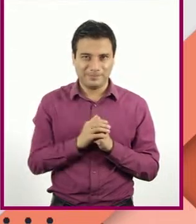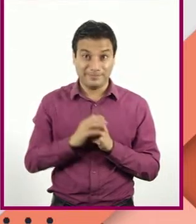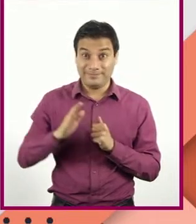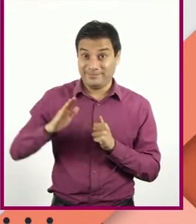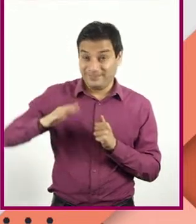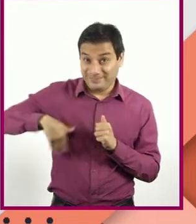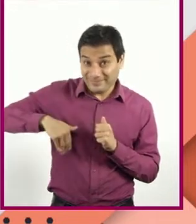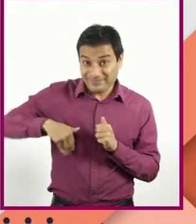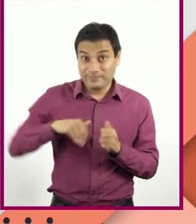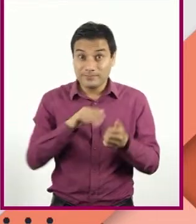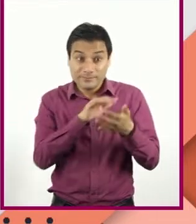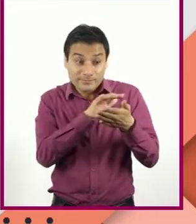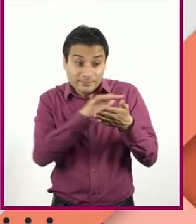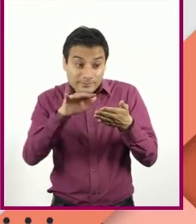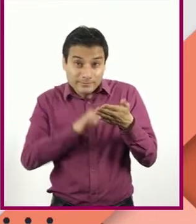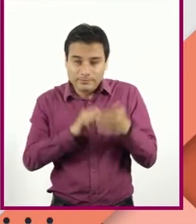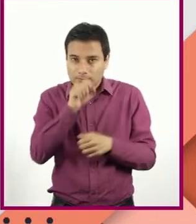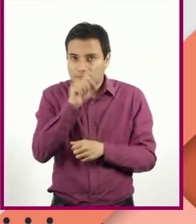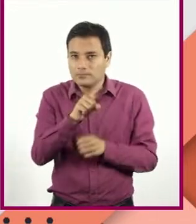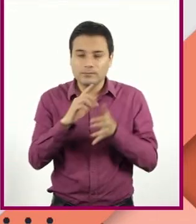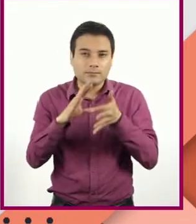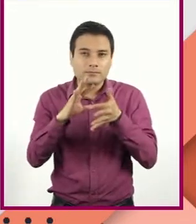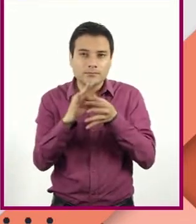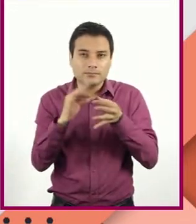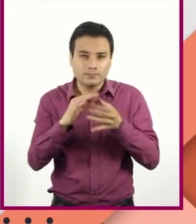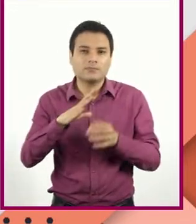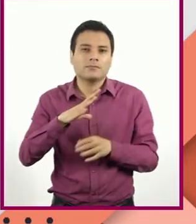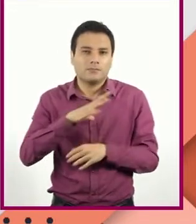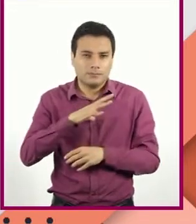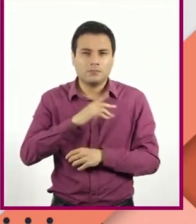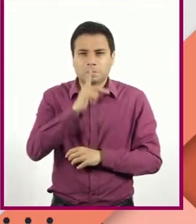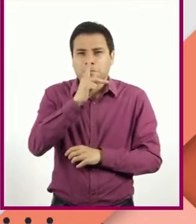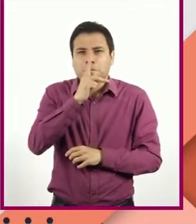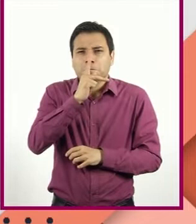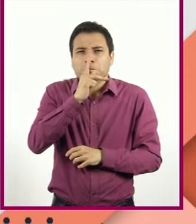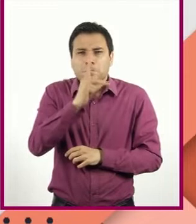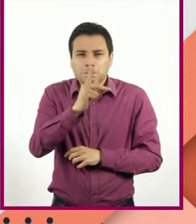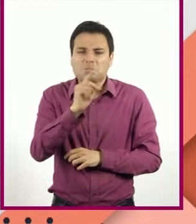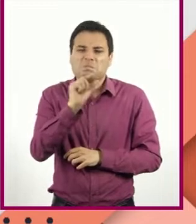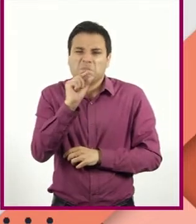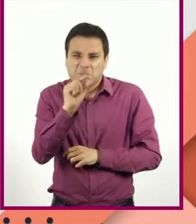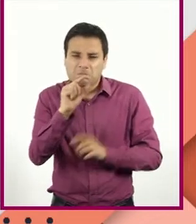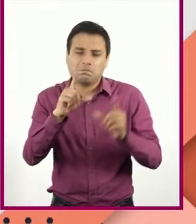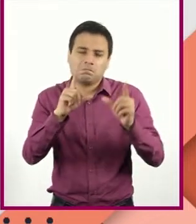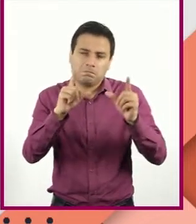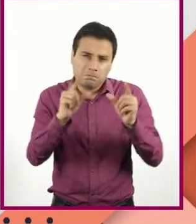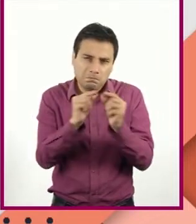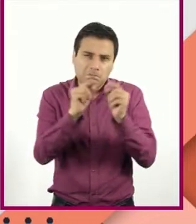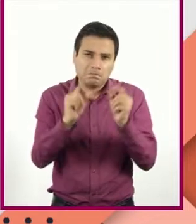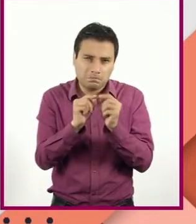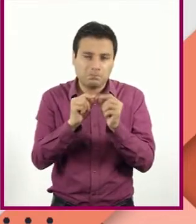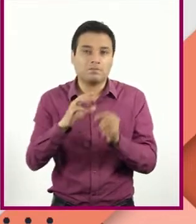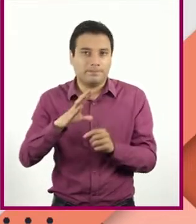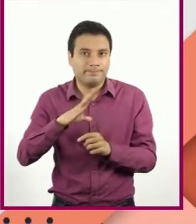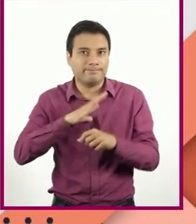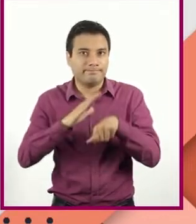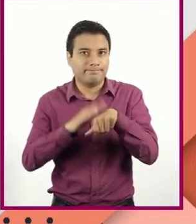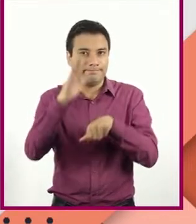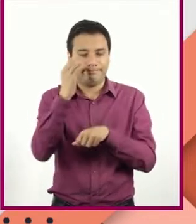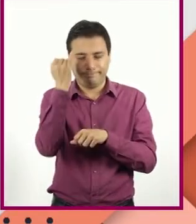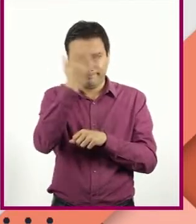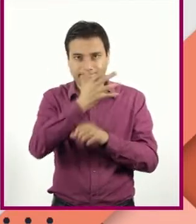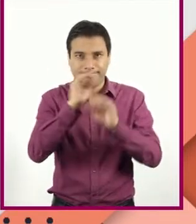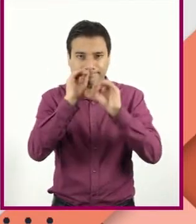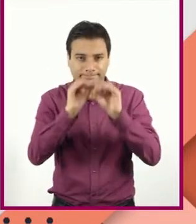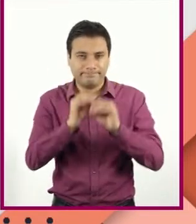el texto. Muestra un breve diálogo y recupera la descripción de la escena convirtiéndola en imágenes. Si observamos